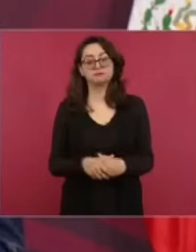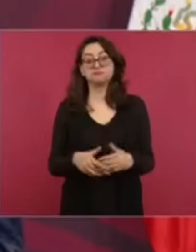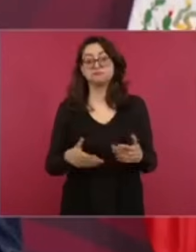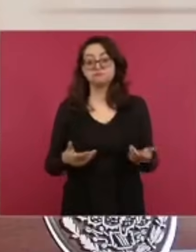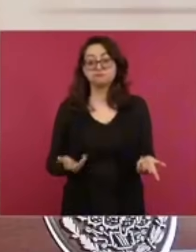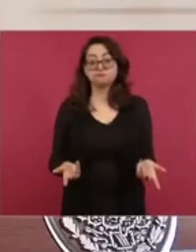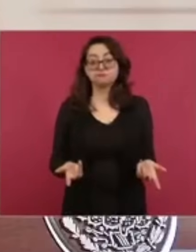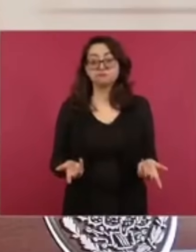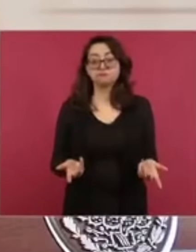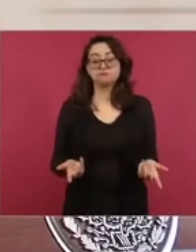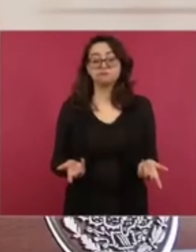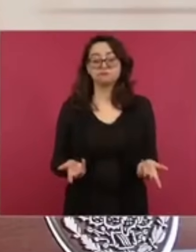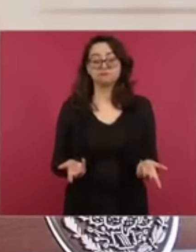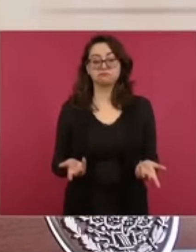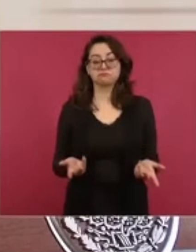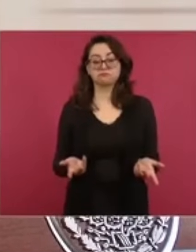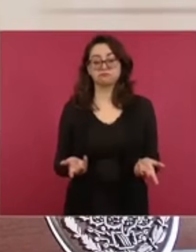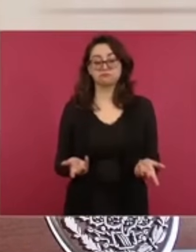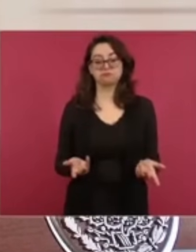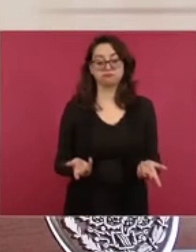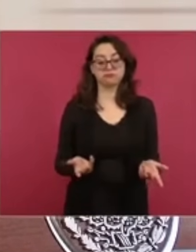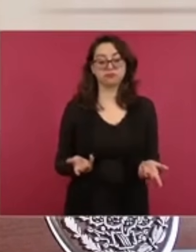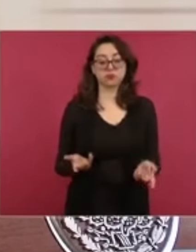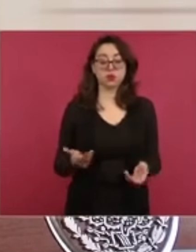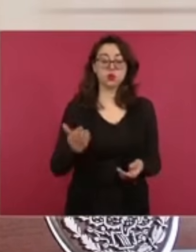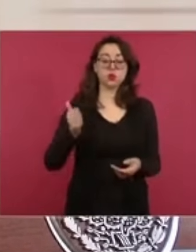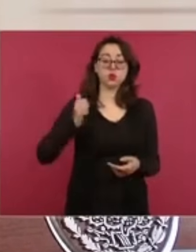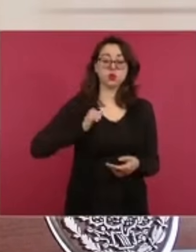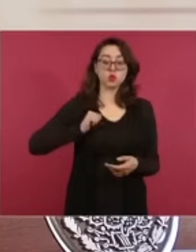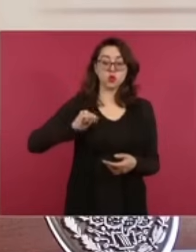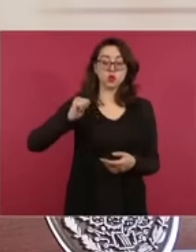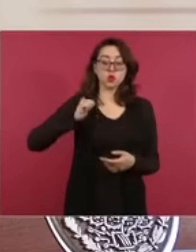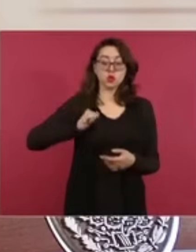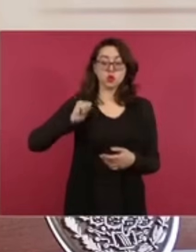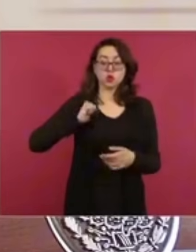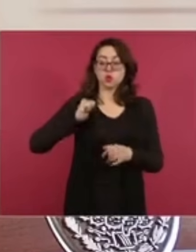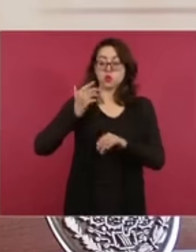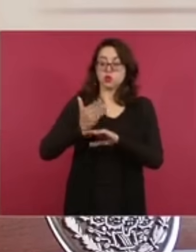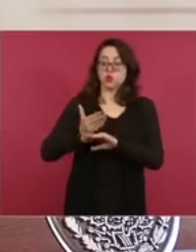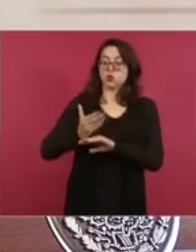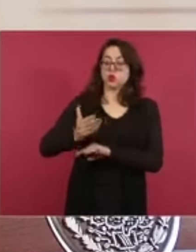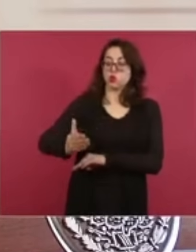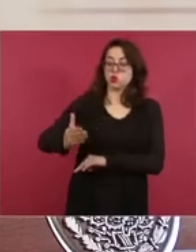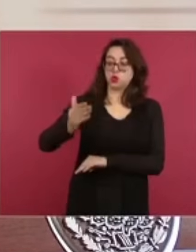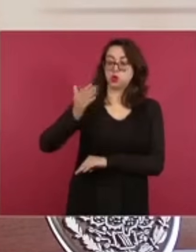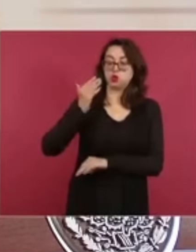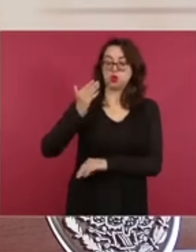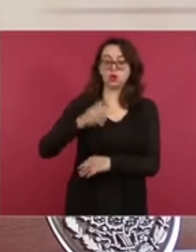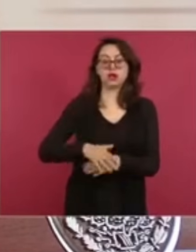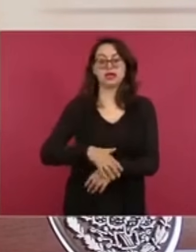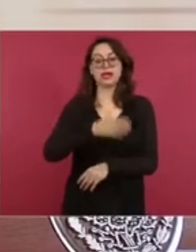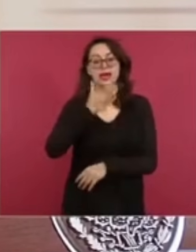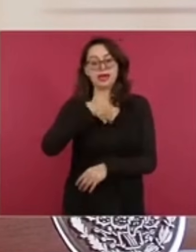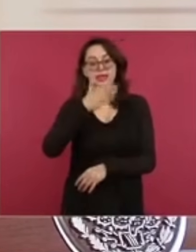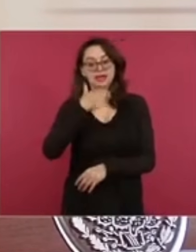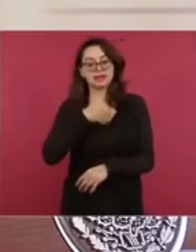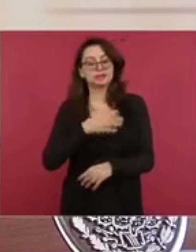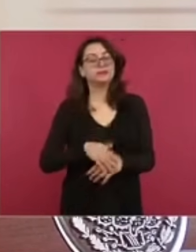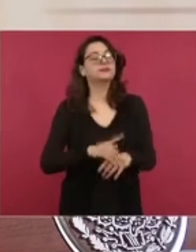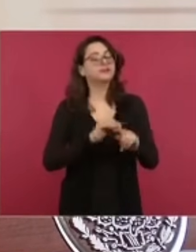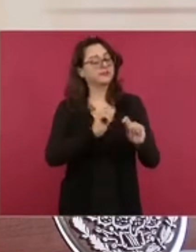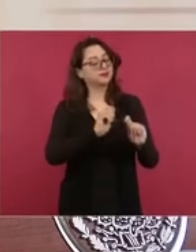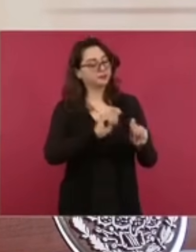cuandoo después de que el general Cárdenas les reconoce sus territorios Cuándo